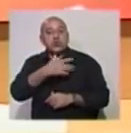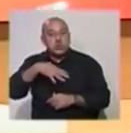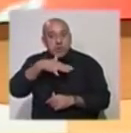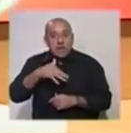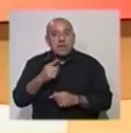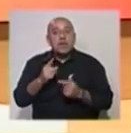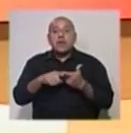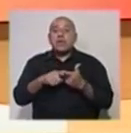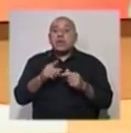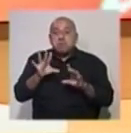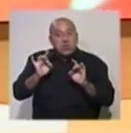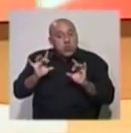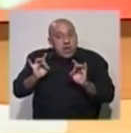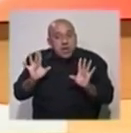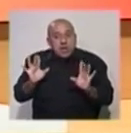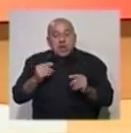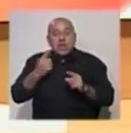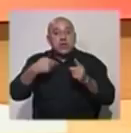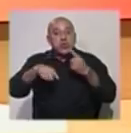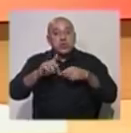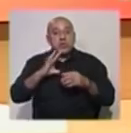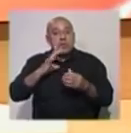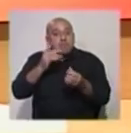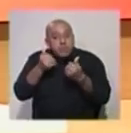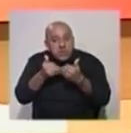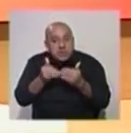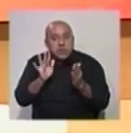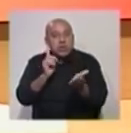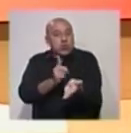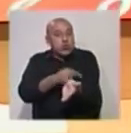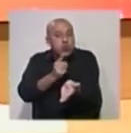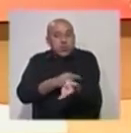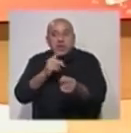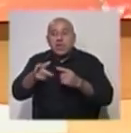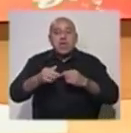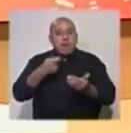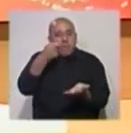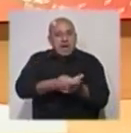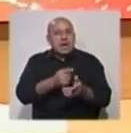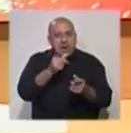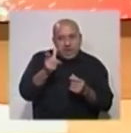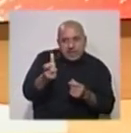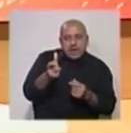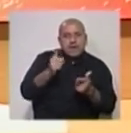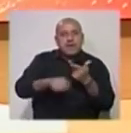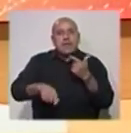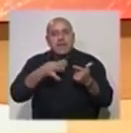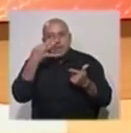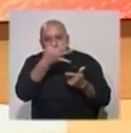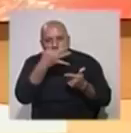está naturalizando una lógica de sicariato, una lógica de narcotráfico, una lógica de